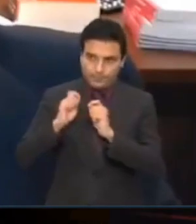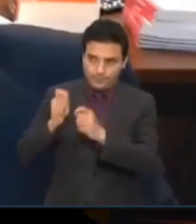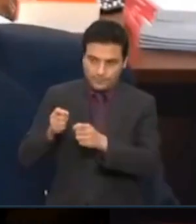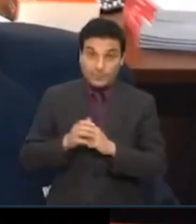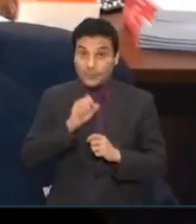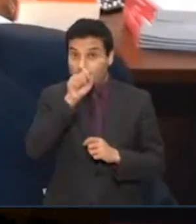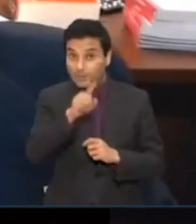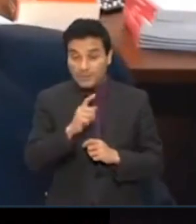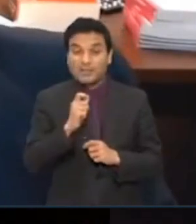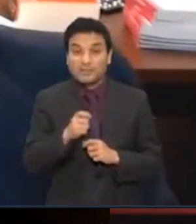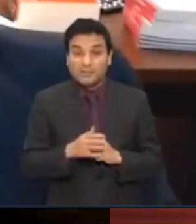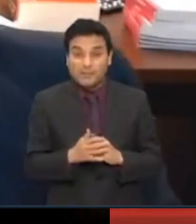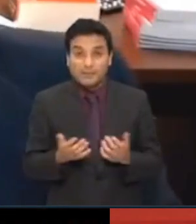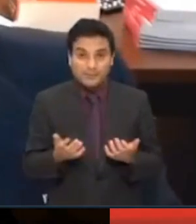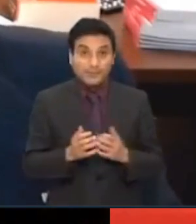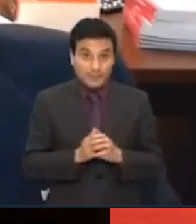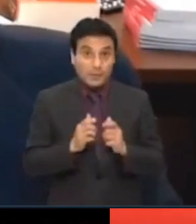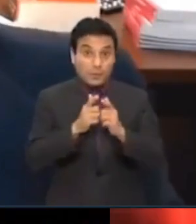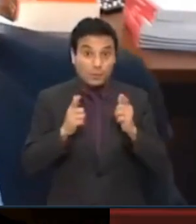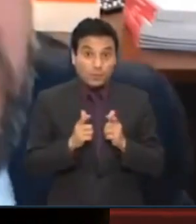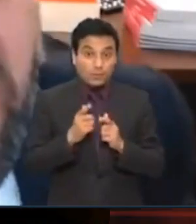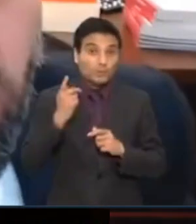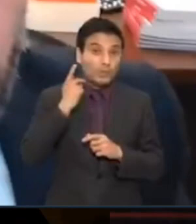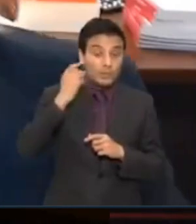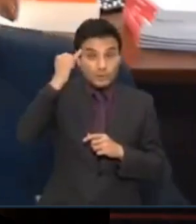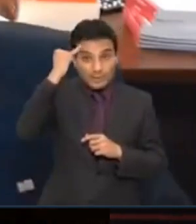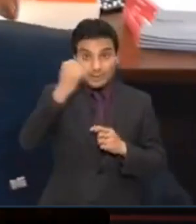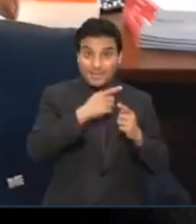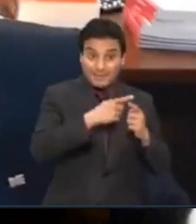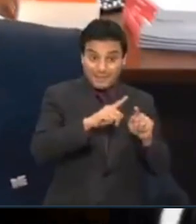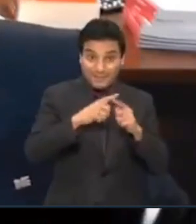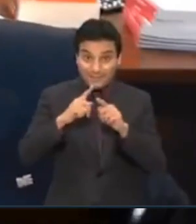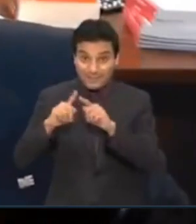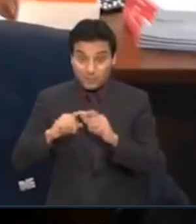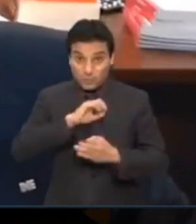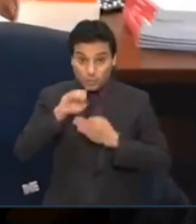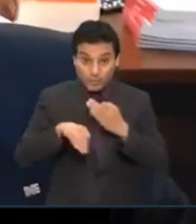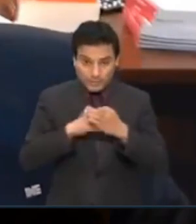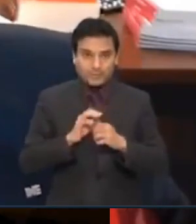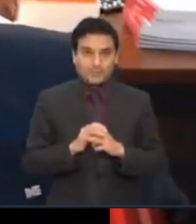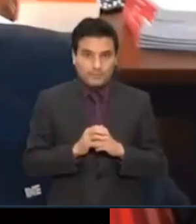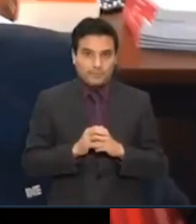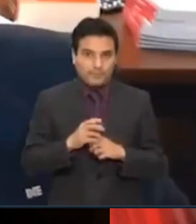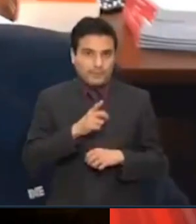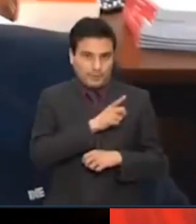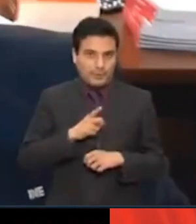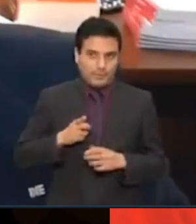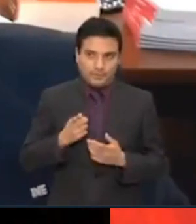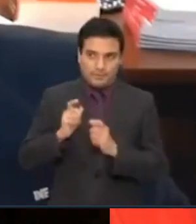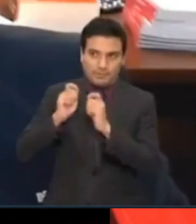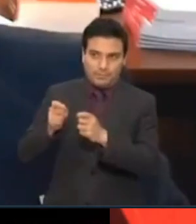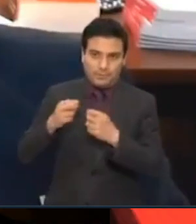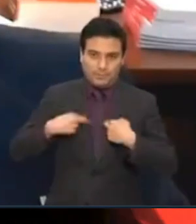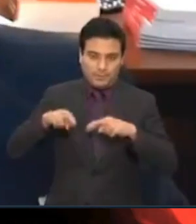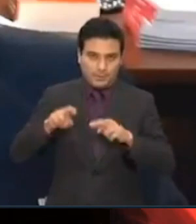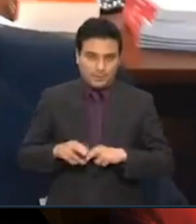lado significa también que las diversas orientaciones políticas que tengan un mínimo de relevancia en la sociedad se vean reflejadas en el órgano representativo.